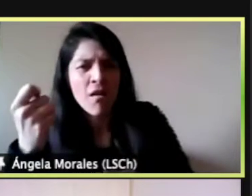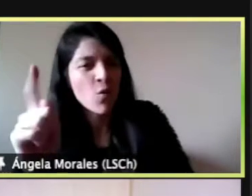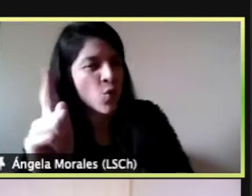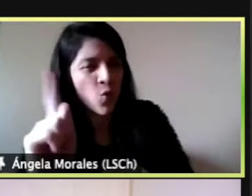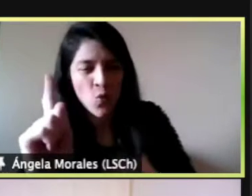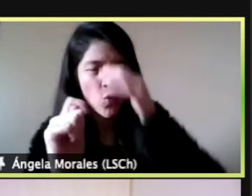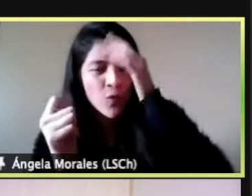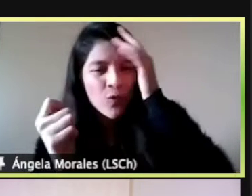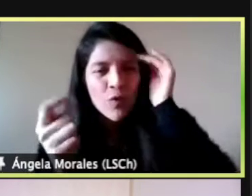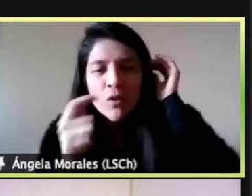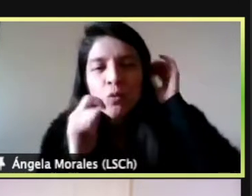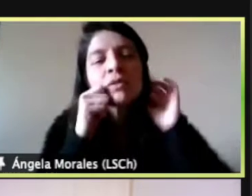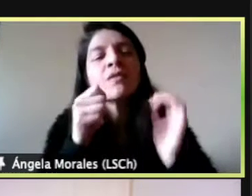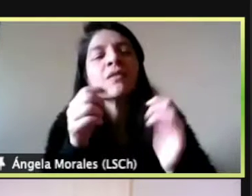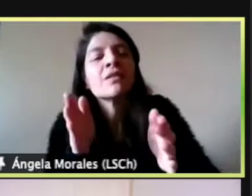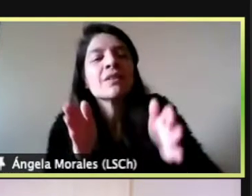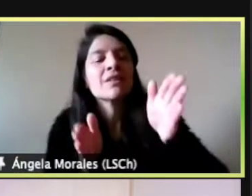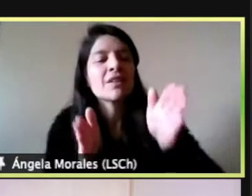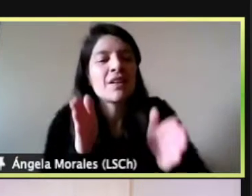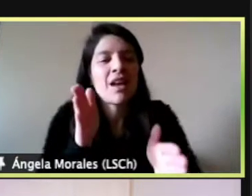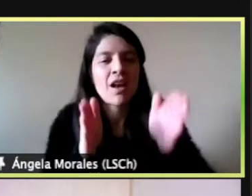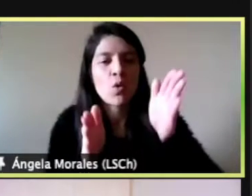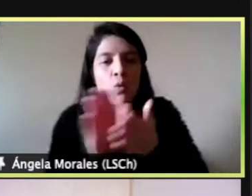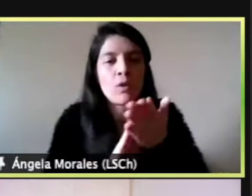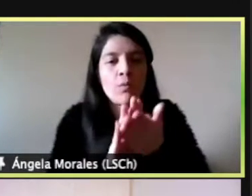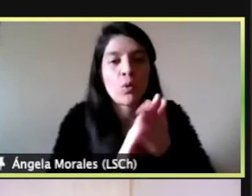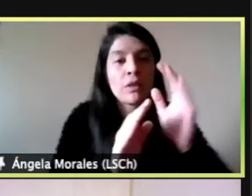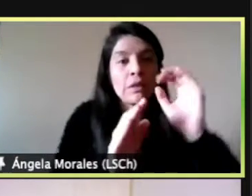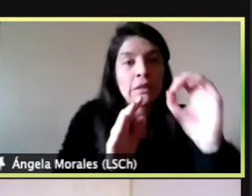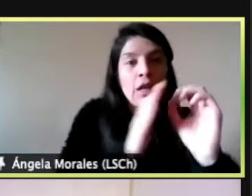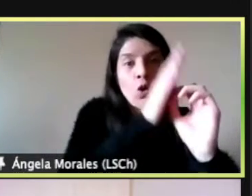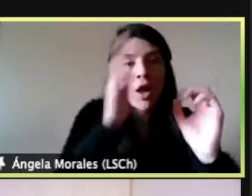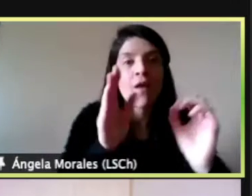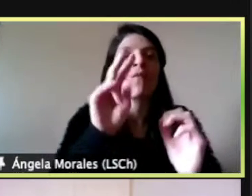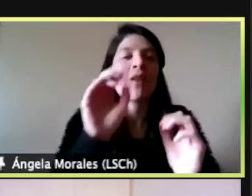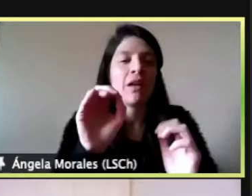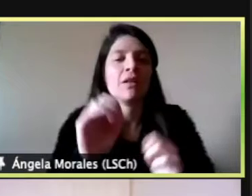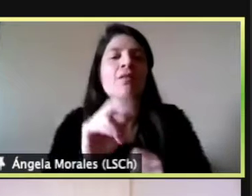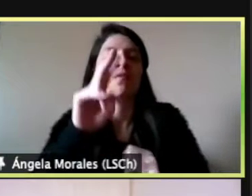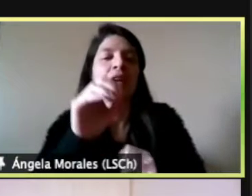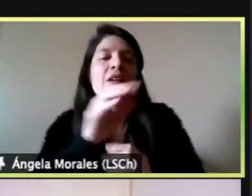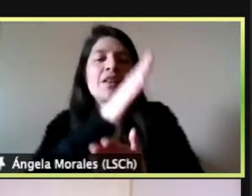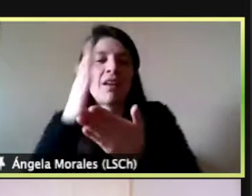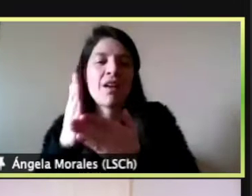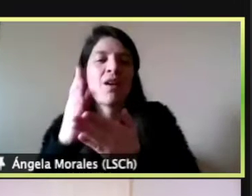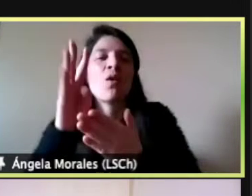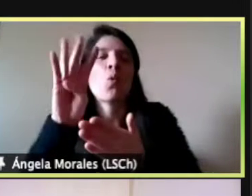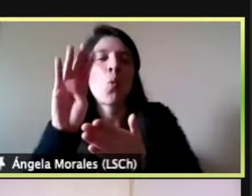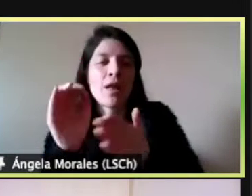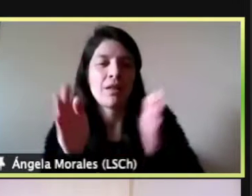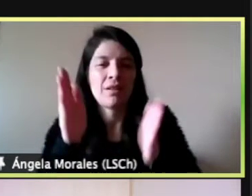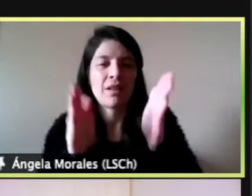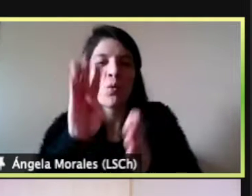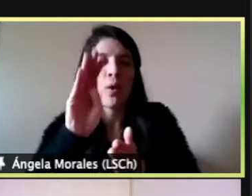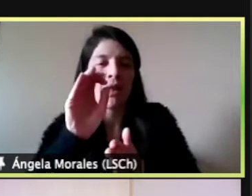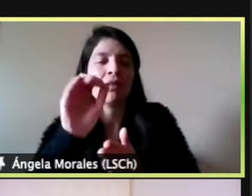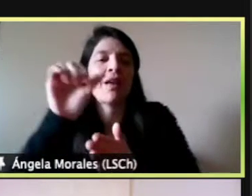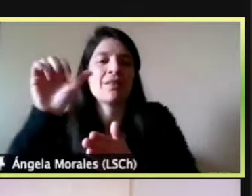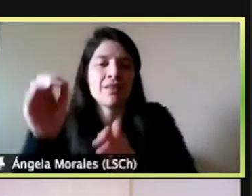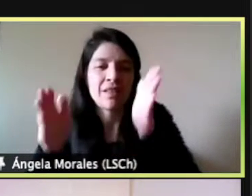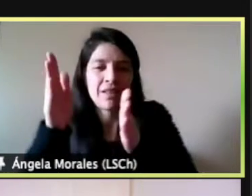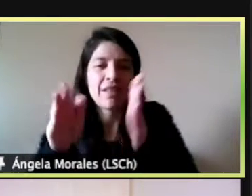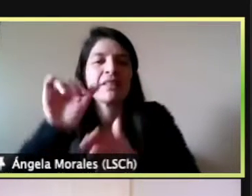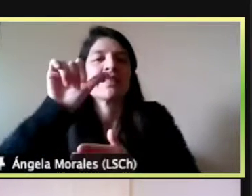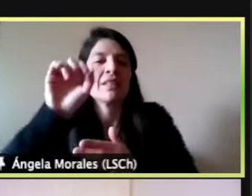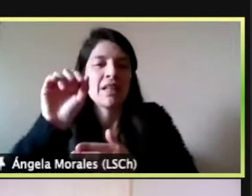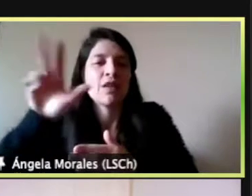rangos, o sea, están entre 0 y 20, entre 20 y 40, entre 40 y 60, 60 y 80 y 80 y 100. Entonces tenemos